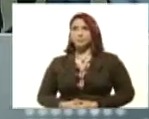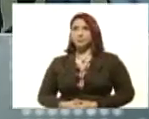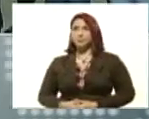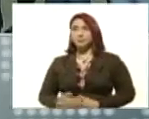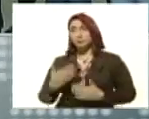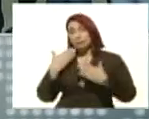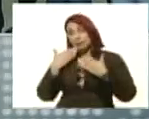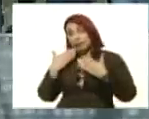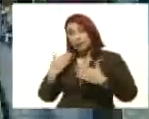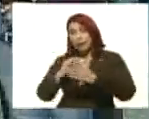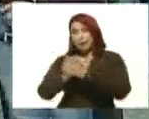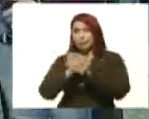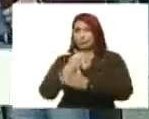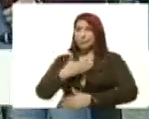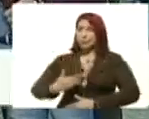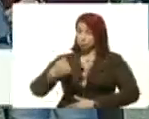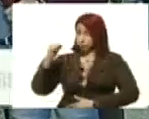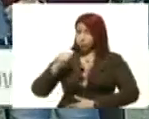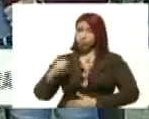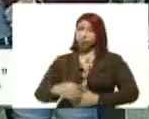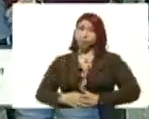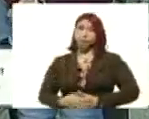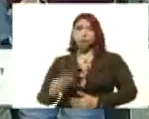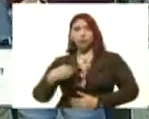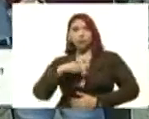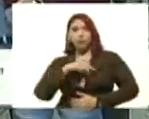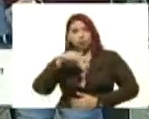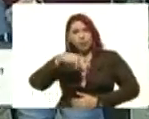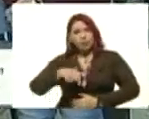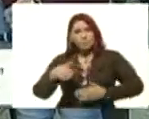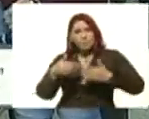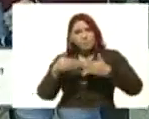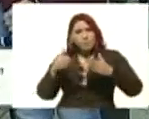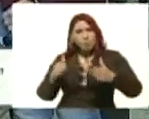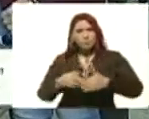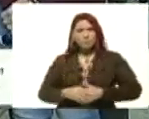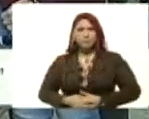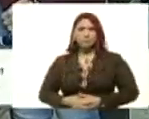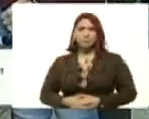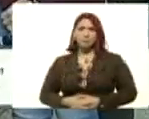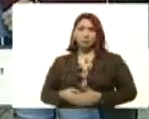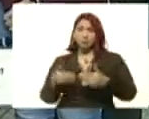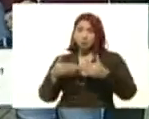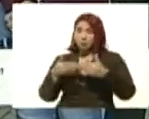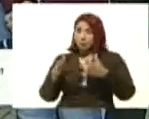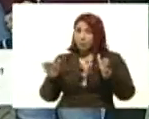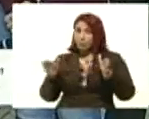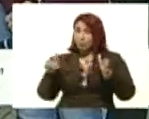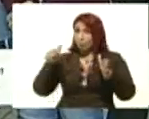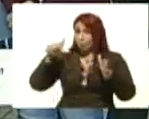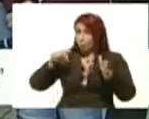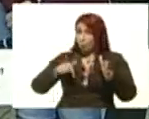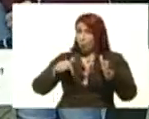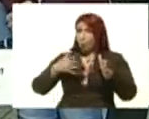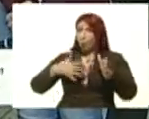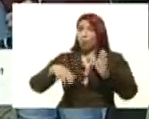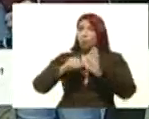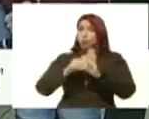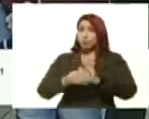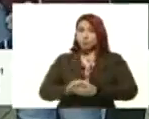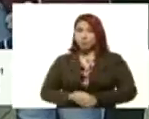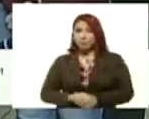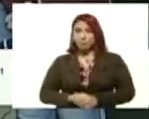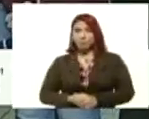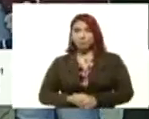Gracias, compañero presidente. Sí, efectivamente, presidente, aquí no estamos inaugurando, abriendo esto hoy para